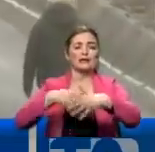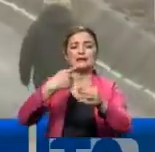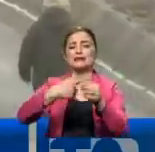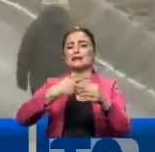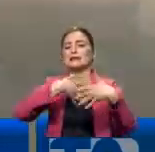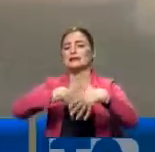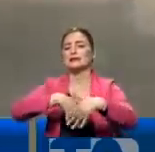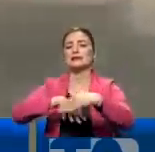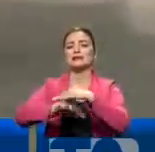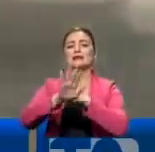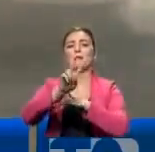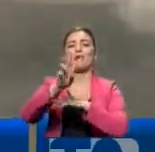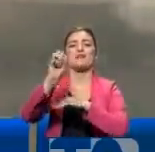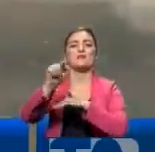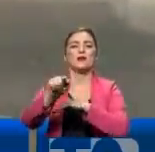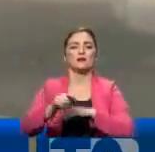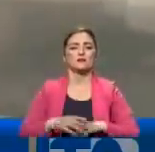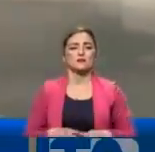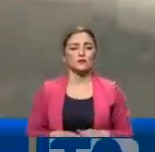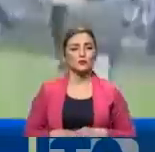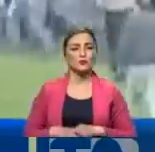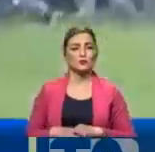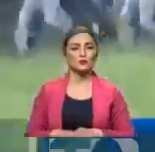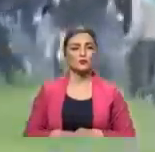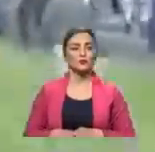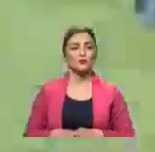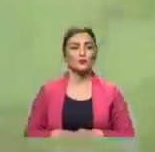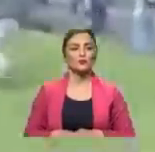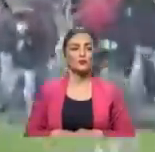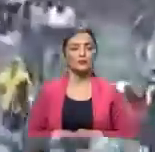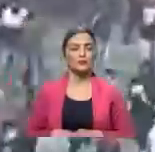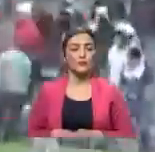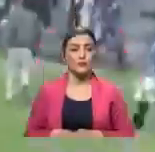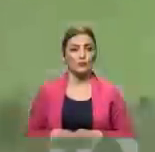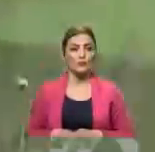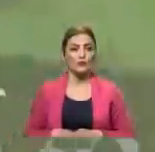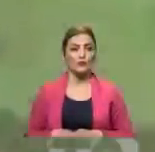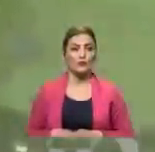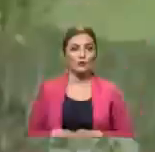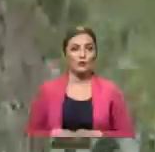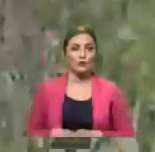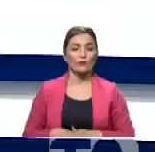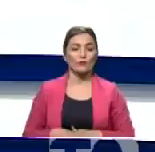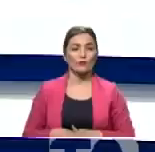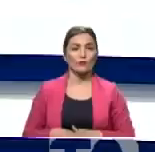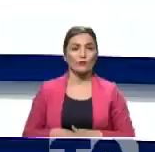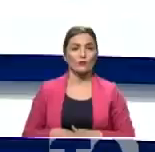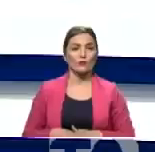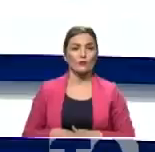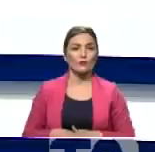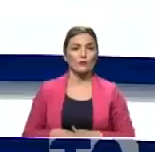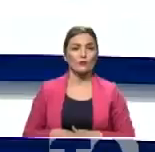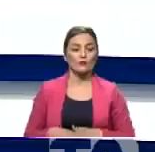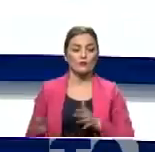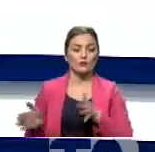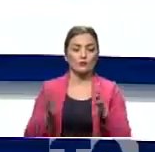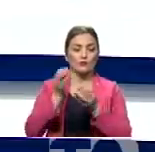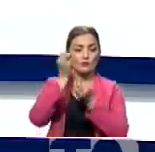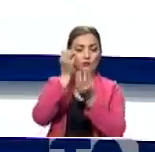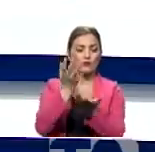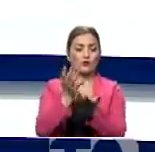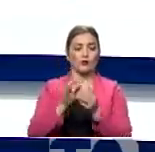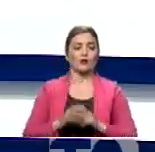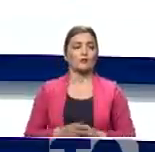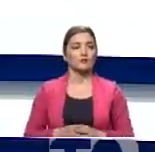capital alcanzará los 20.000. Daniela Valencia, 24 horas. Y les contamos,